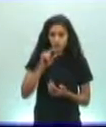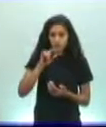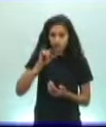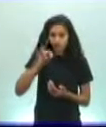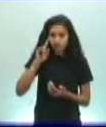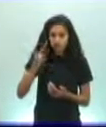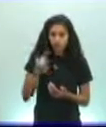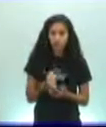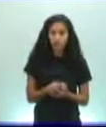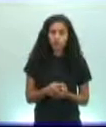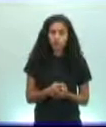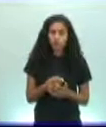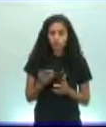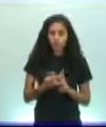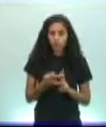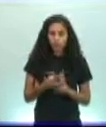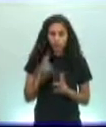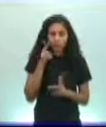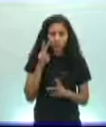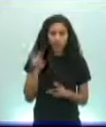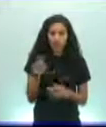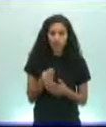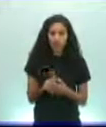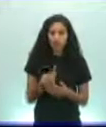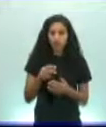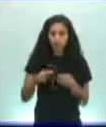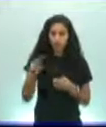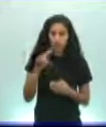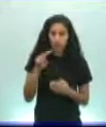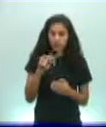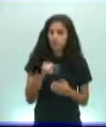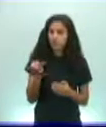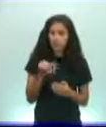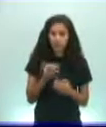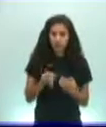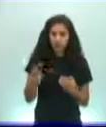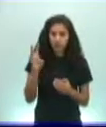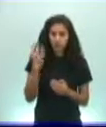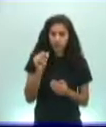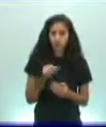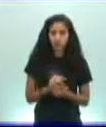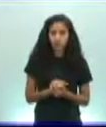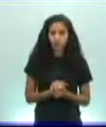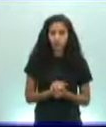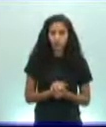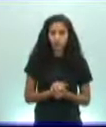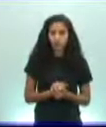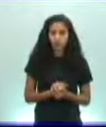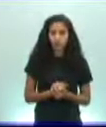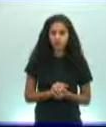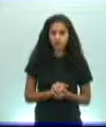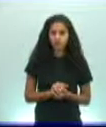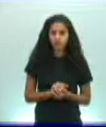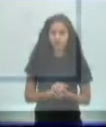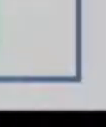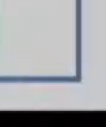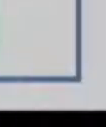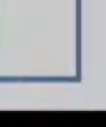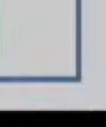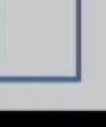161 para las raíces cuadradas y las raíces cúbicas respectivamente.